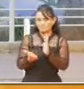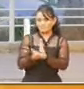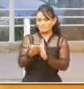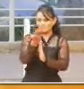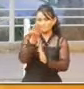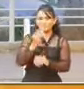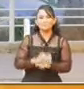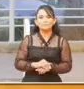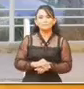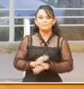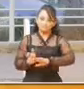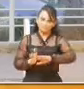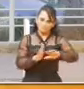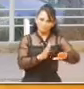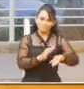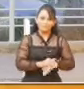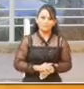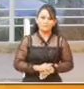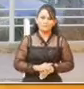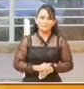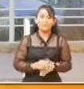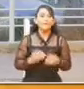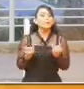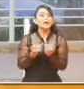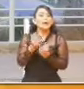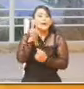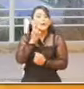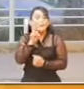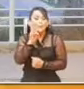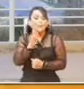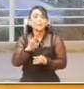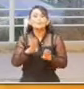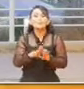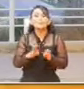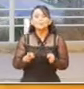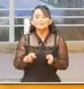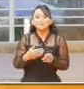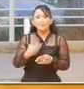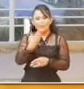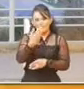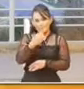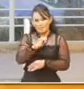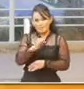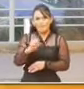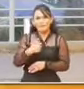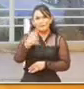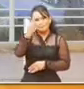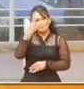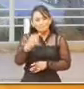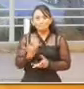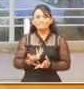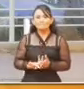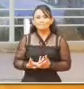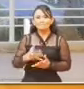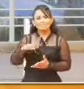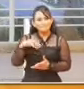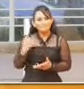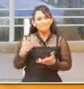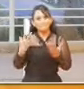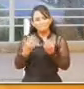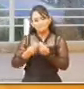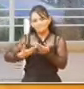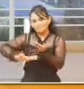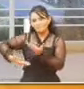obra, por otro lado, pone a prueba también nuestra capacidad para sumarnos a un esfuerzo